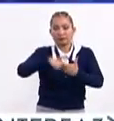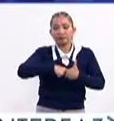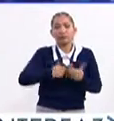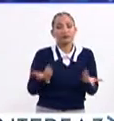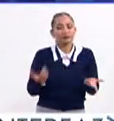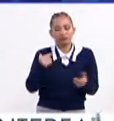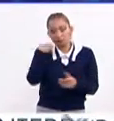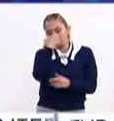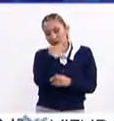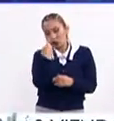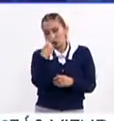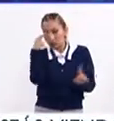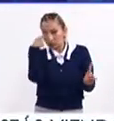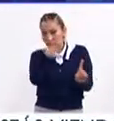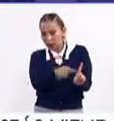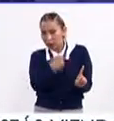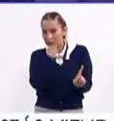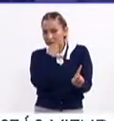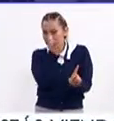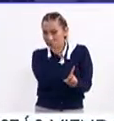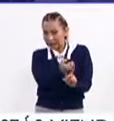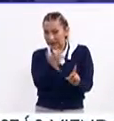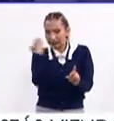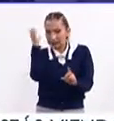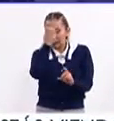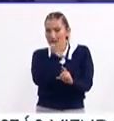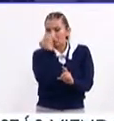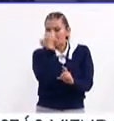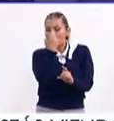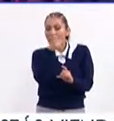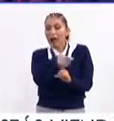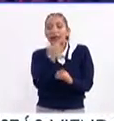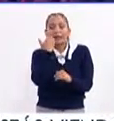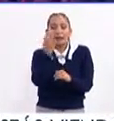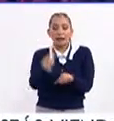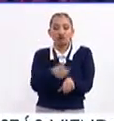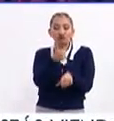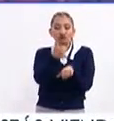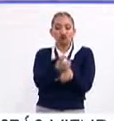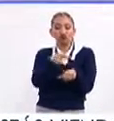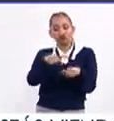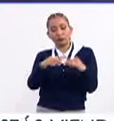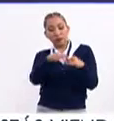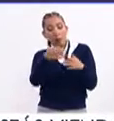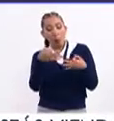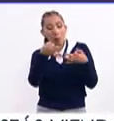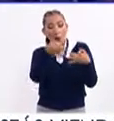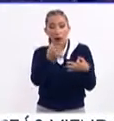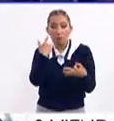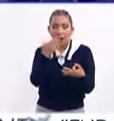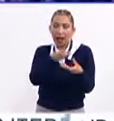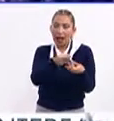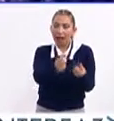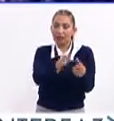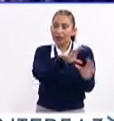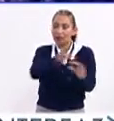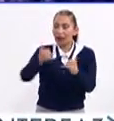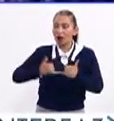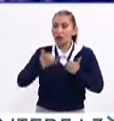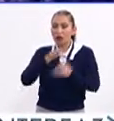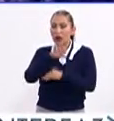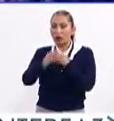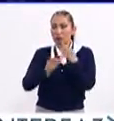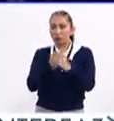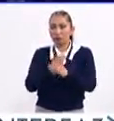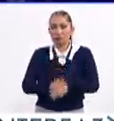De acuerdo con la misión manifiesta de esta casa de estudios, busca consolidarse como una opción académica de calidad para jóvenes de